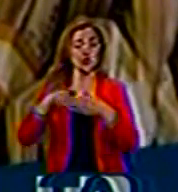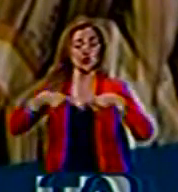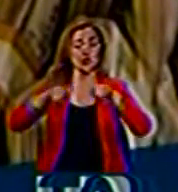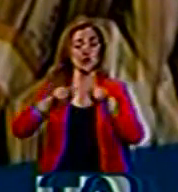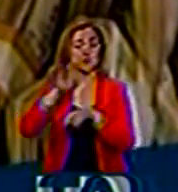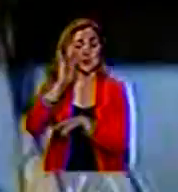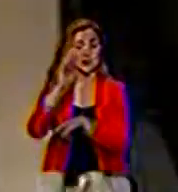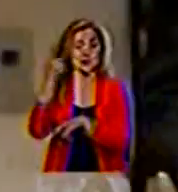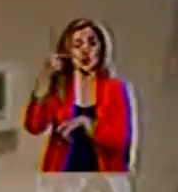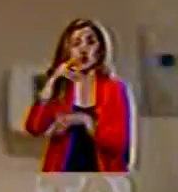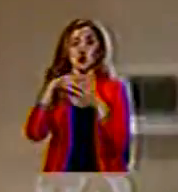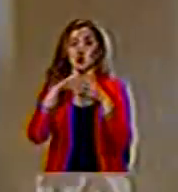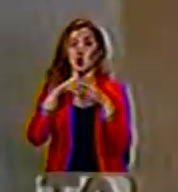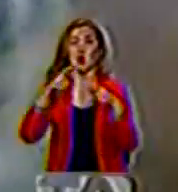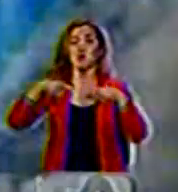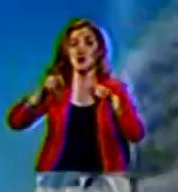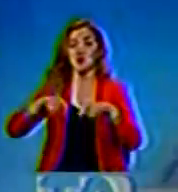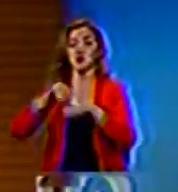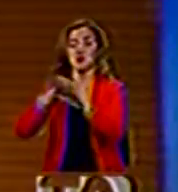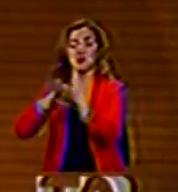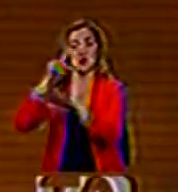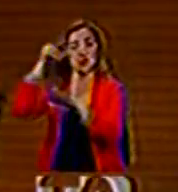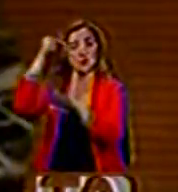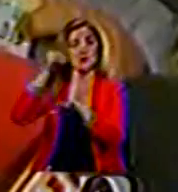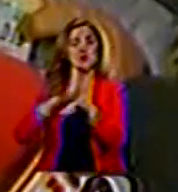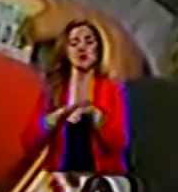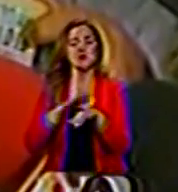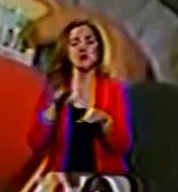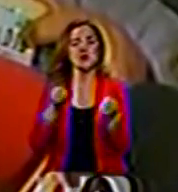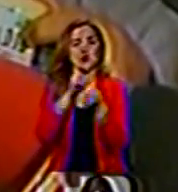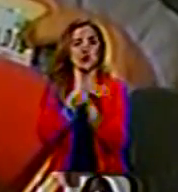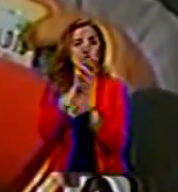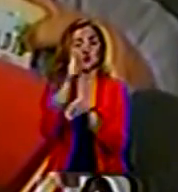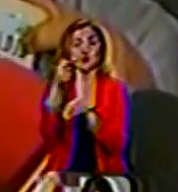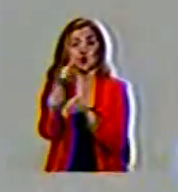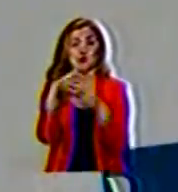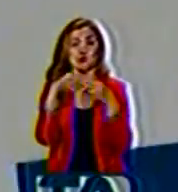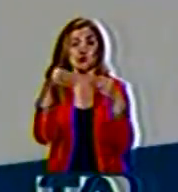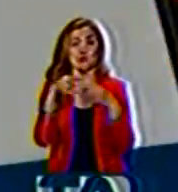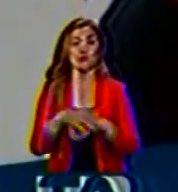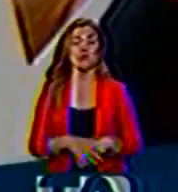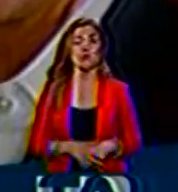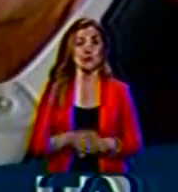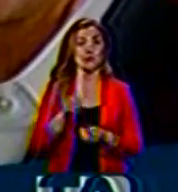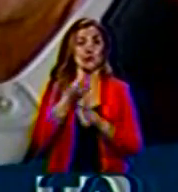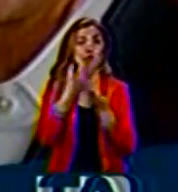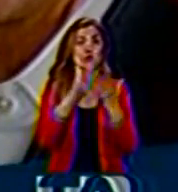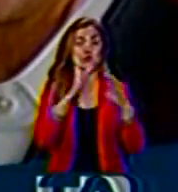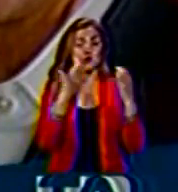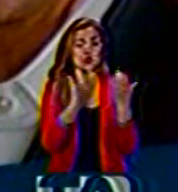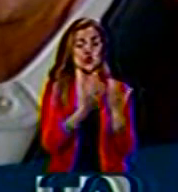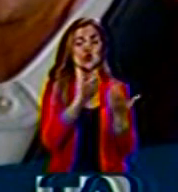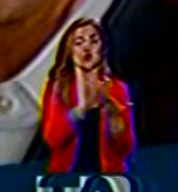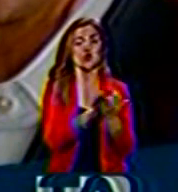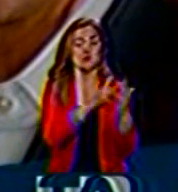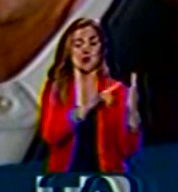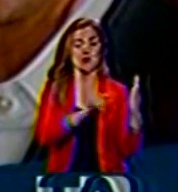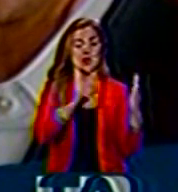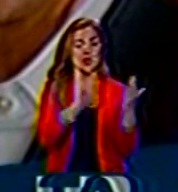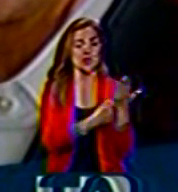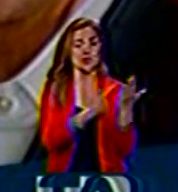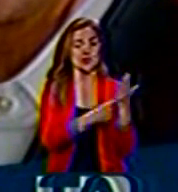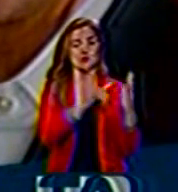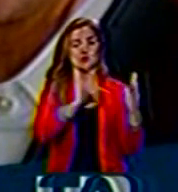millones de dólares. A Vinicio se le adjudicó movimientos financieros sobre el millón de dólares. De este informe de la UAFE se desprendió también una investigación